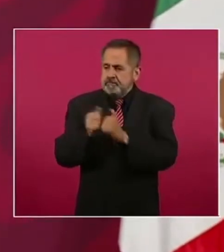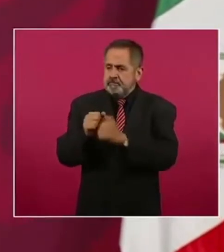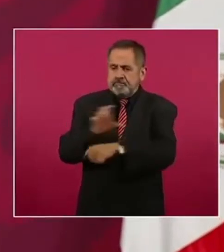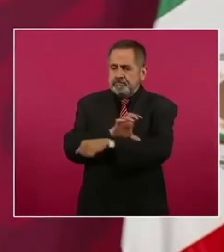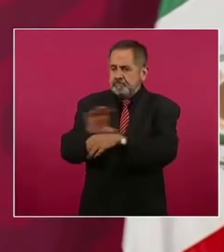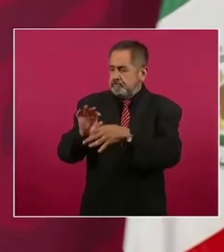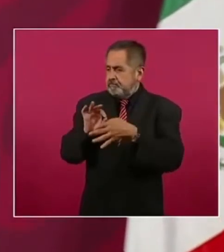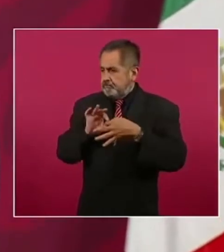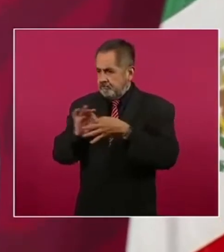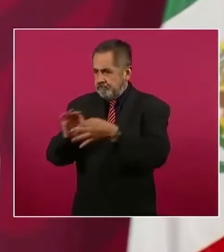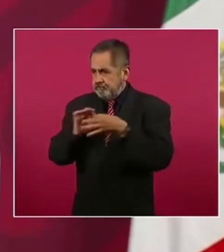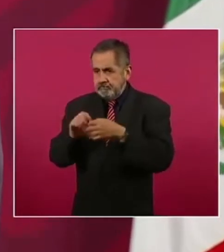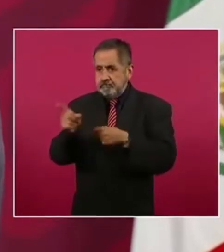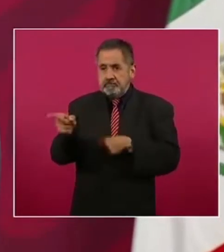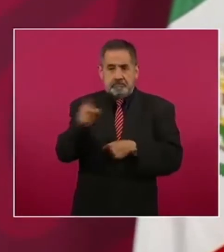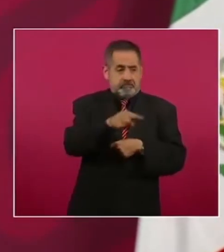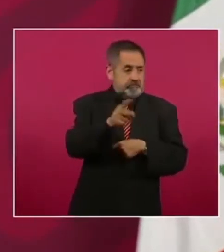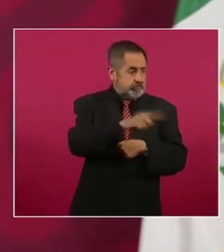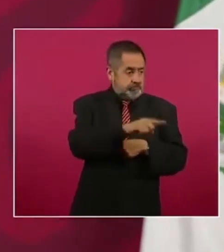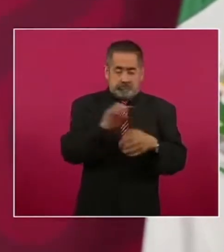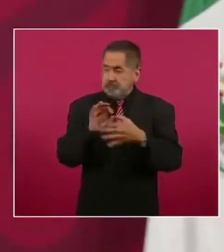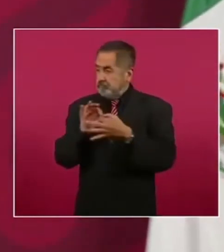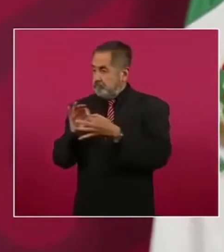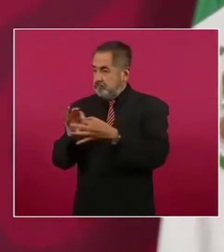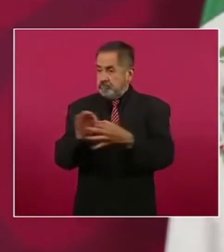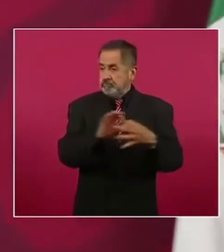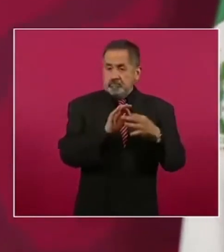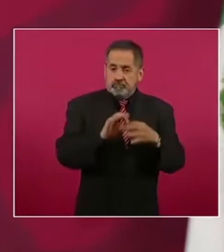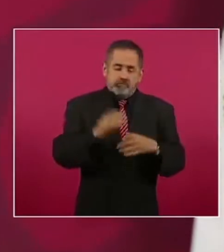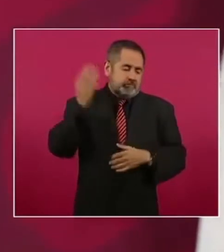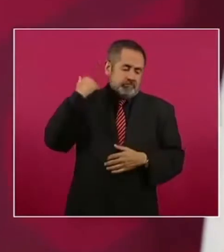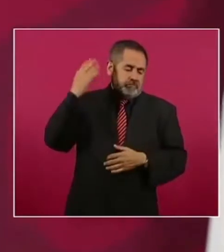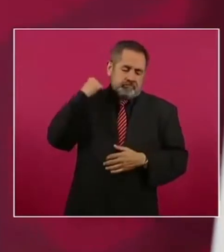coordinada. Y tampoco sucedía